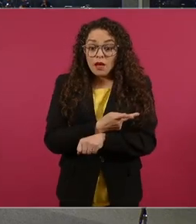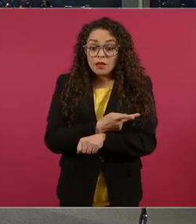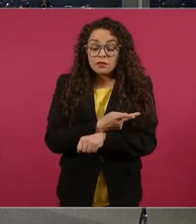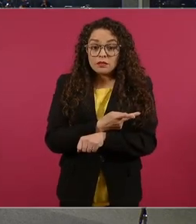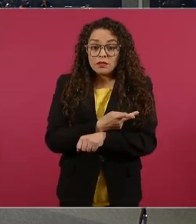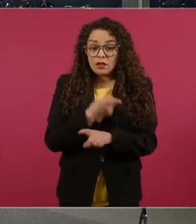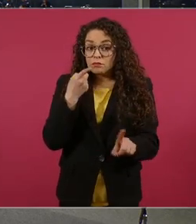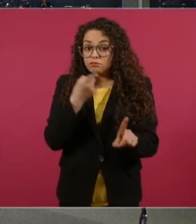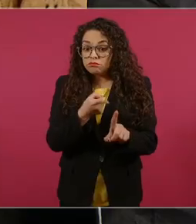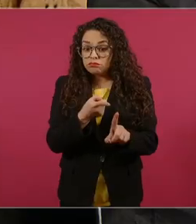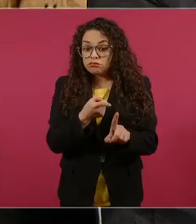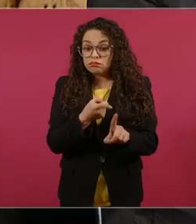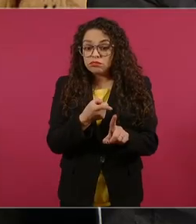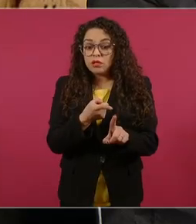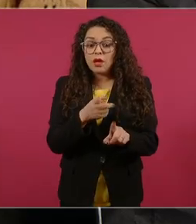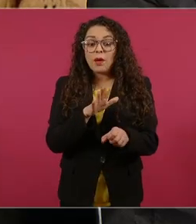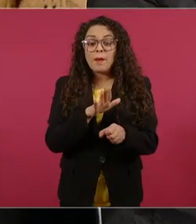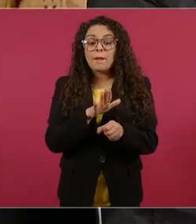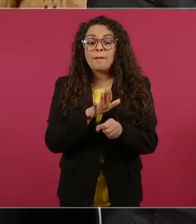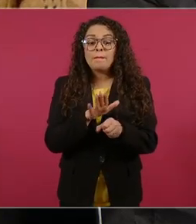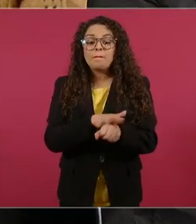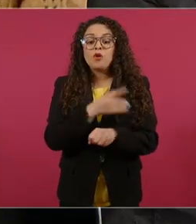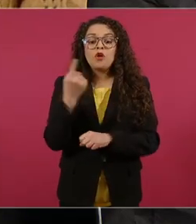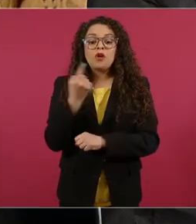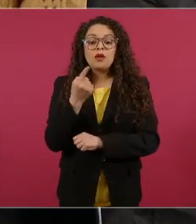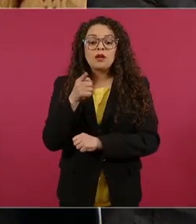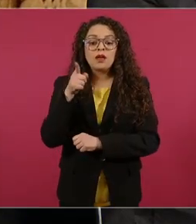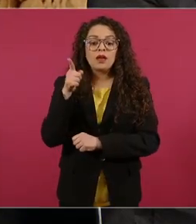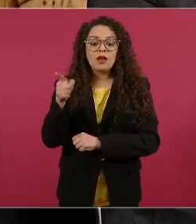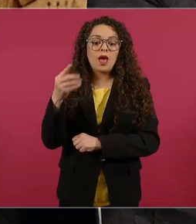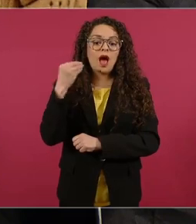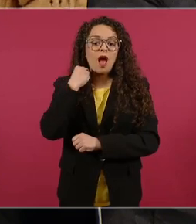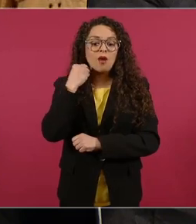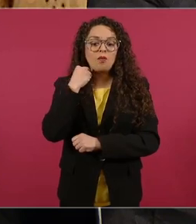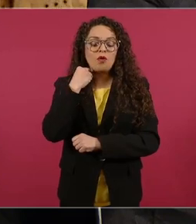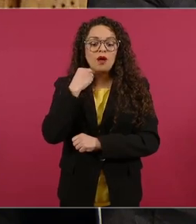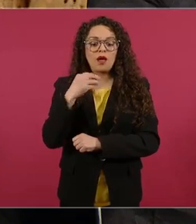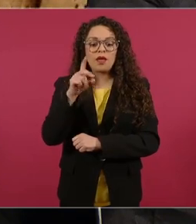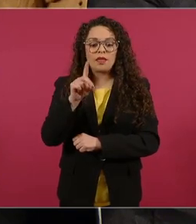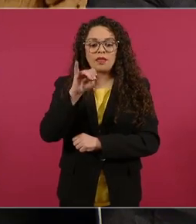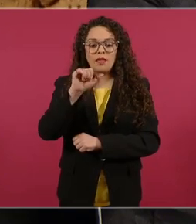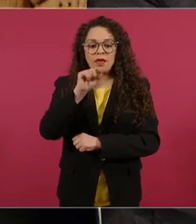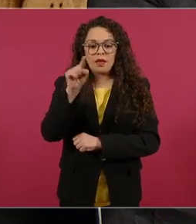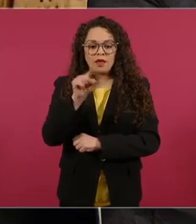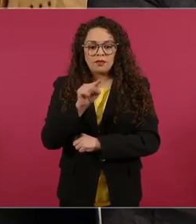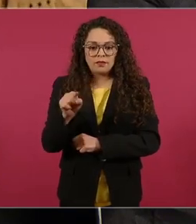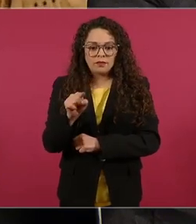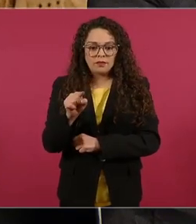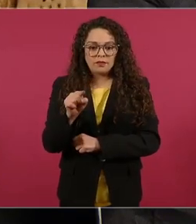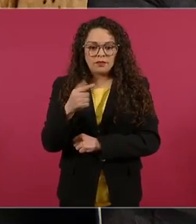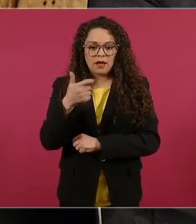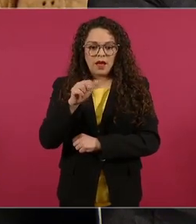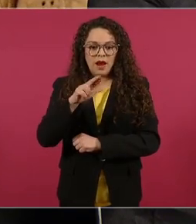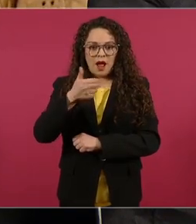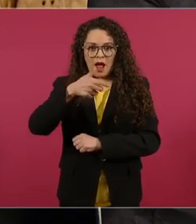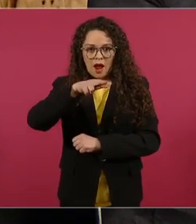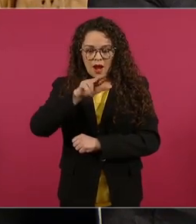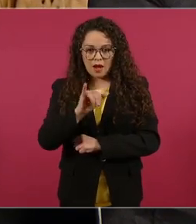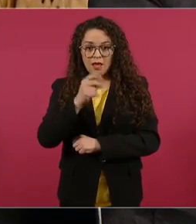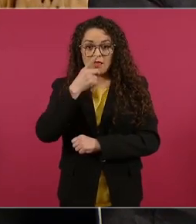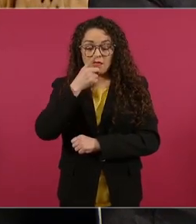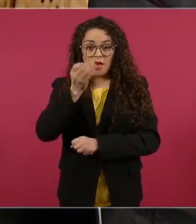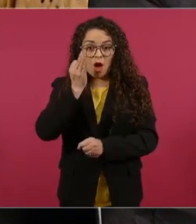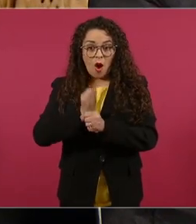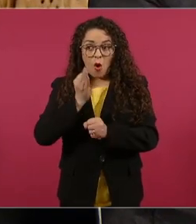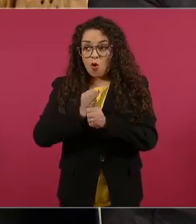nacional, puesto que el propio Pablo Díez Gargari, abogado de que ha revelado el caso, acusa que el actual